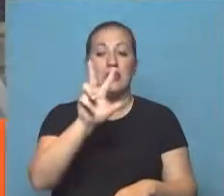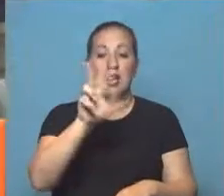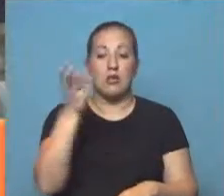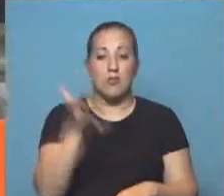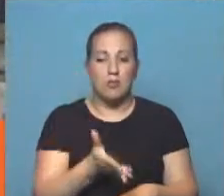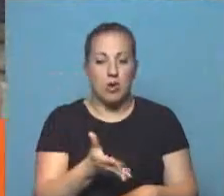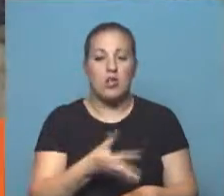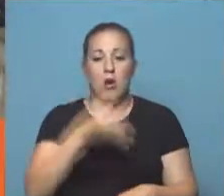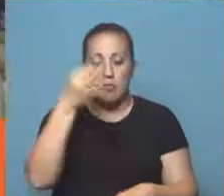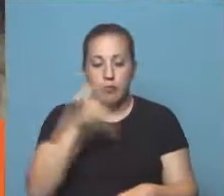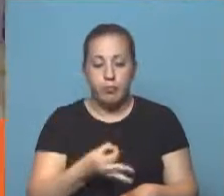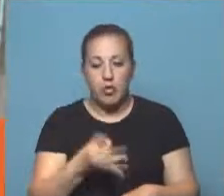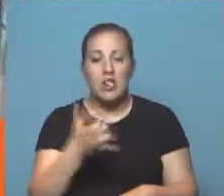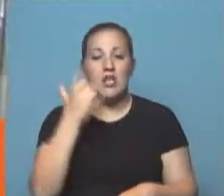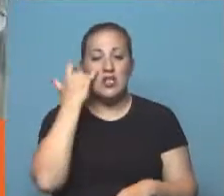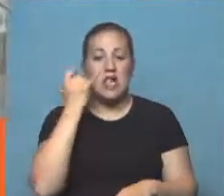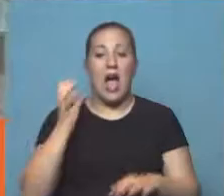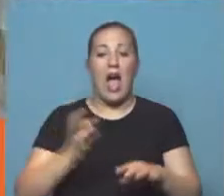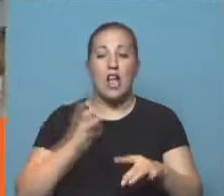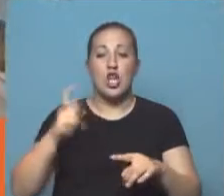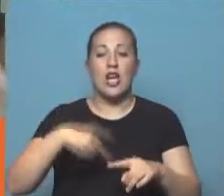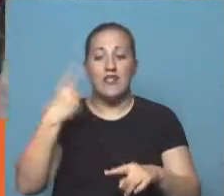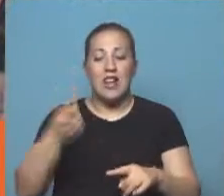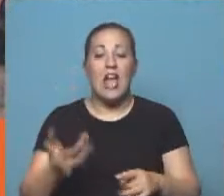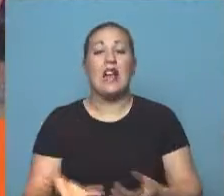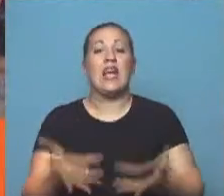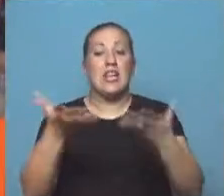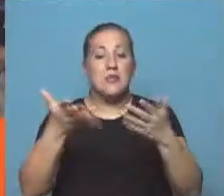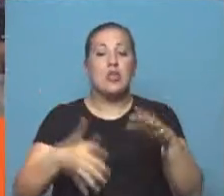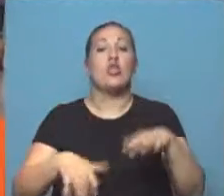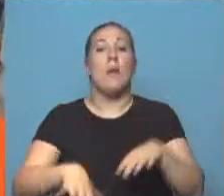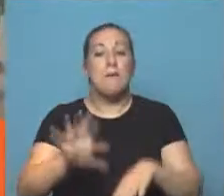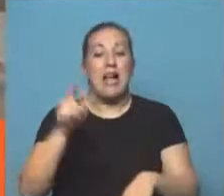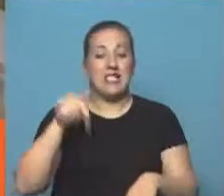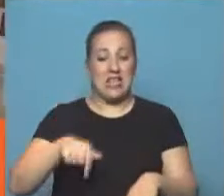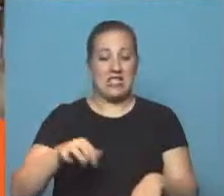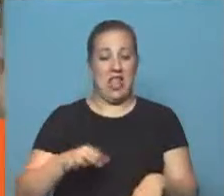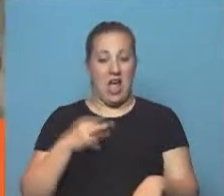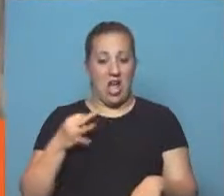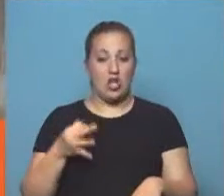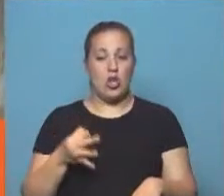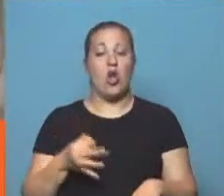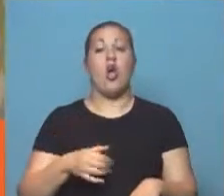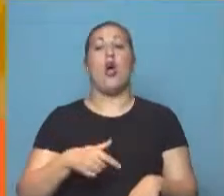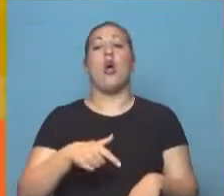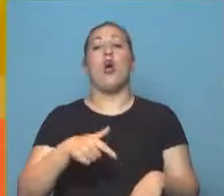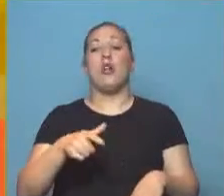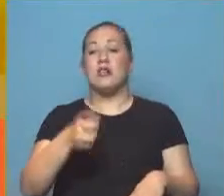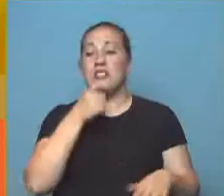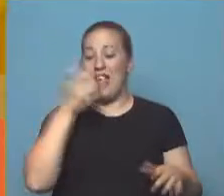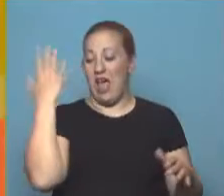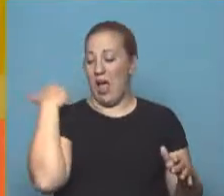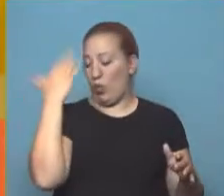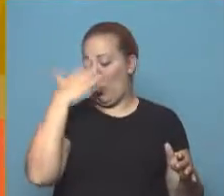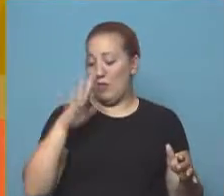3%. O sea, en concreto, ya el año que viene va a haber un crecimiento mayor que lo que se perdió este año. Y durante los últimos 5 años, si uno analiza toda la